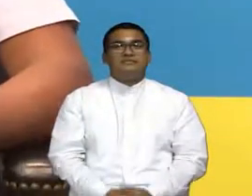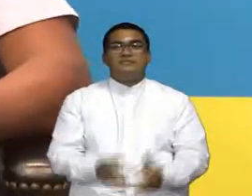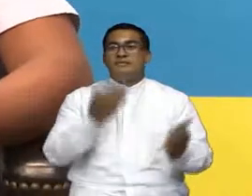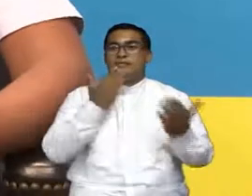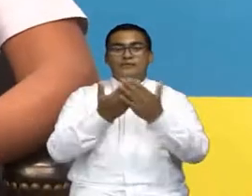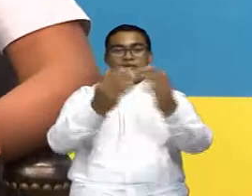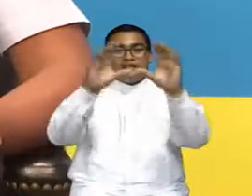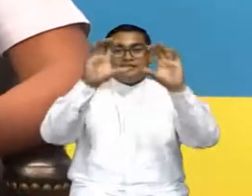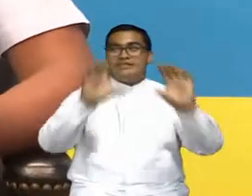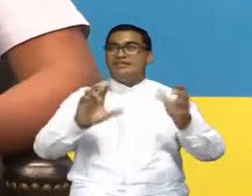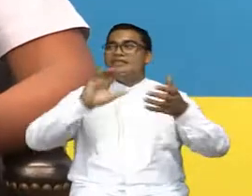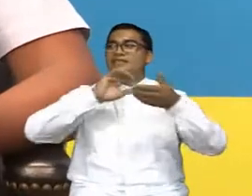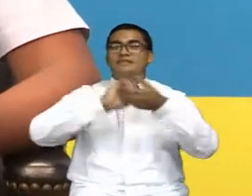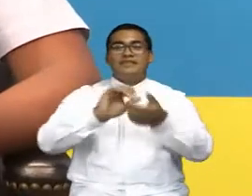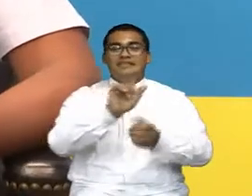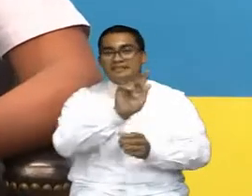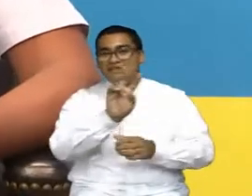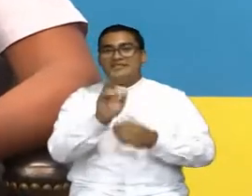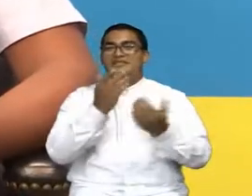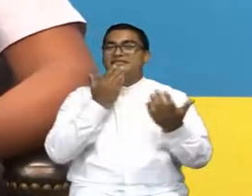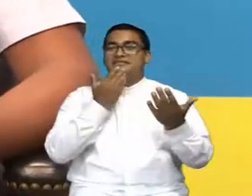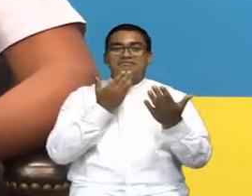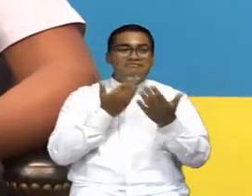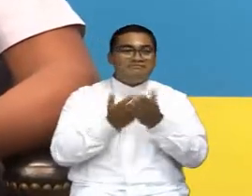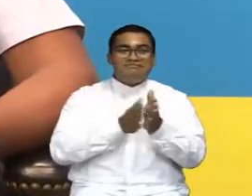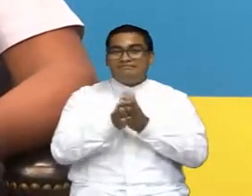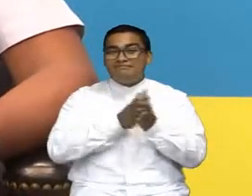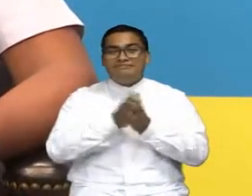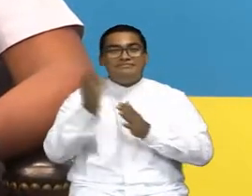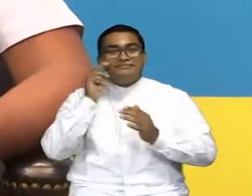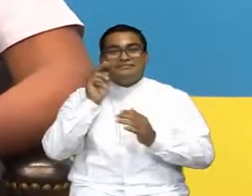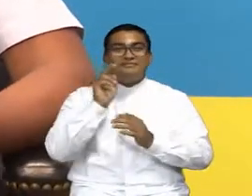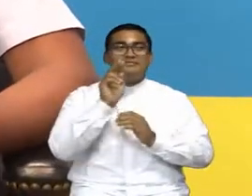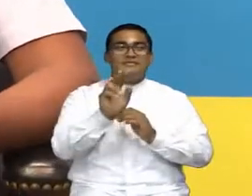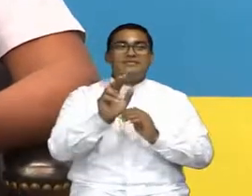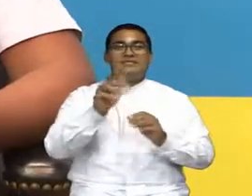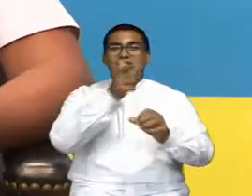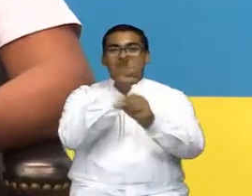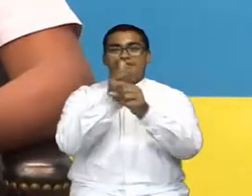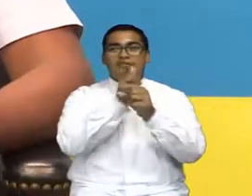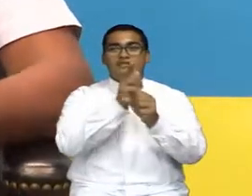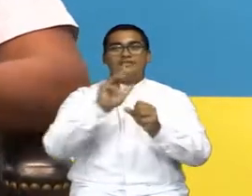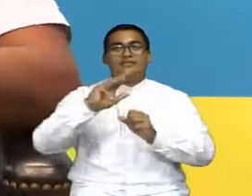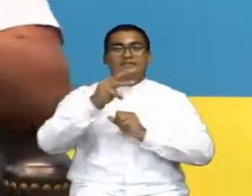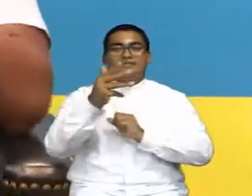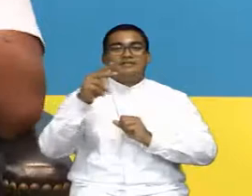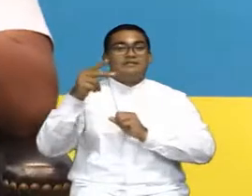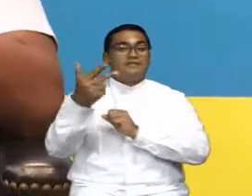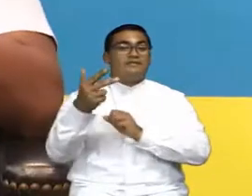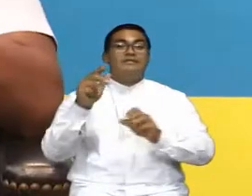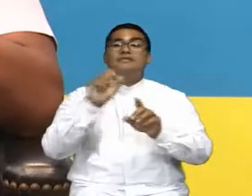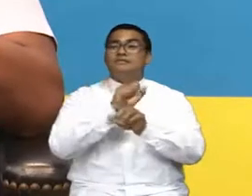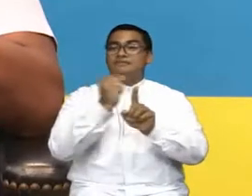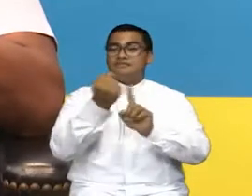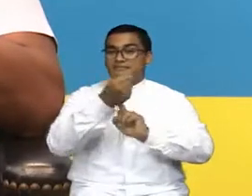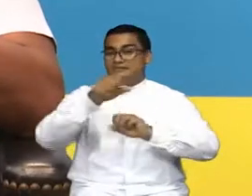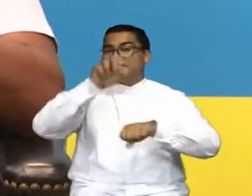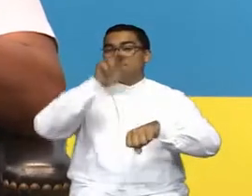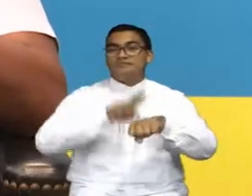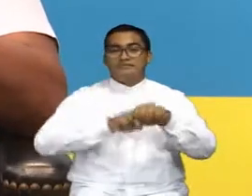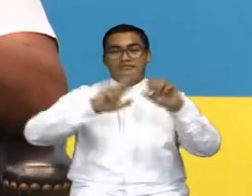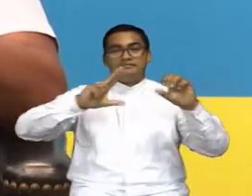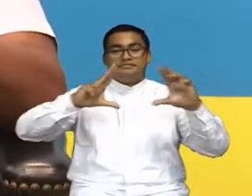Muy buenas tardes, amigos televidentes. Mucho gusto que usted nos sintonice a esta hora a través de la frecuencia del Canal 98, el canal